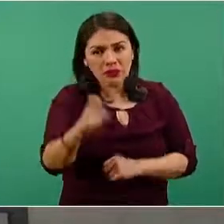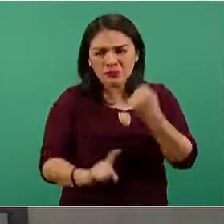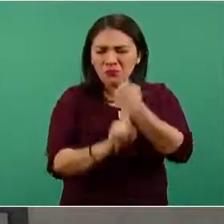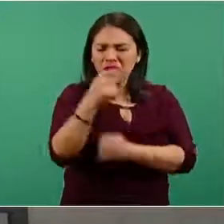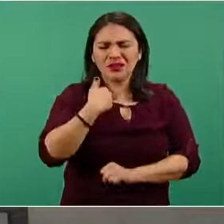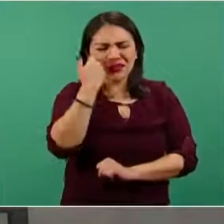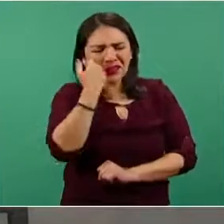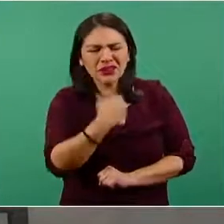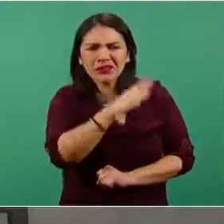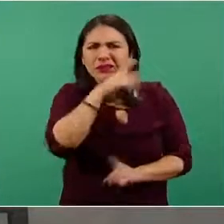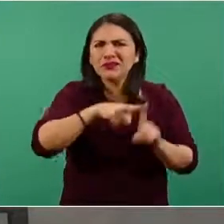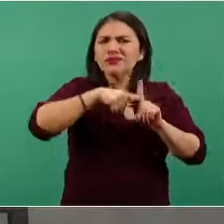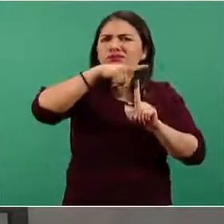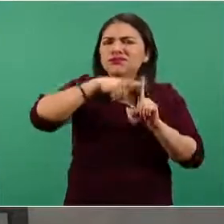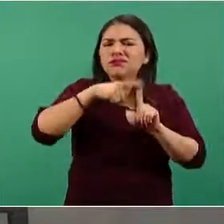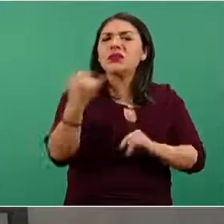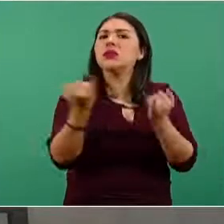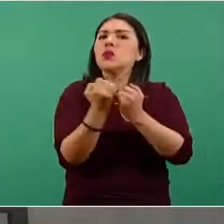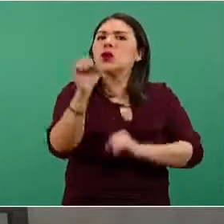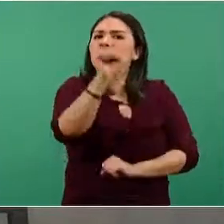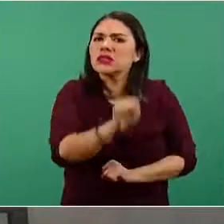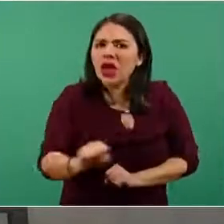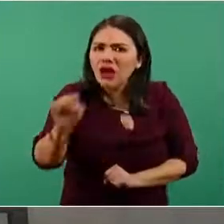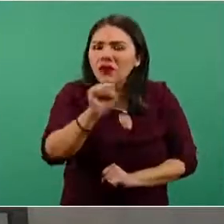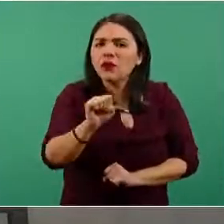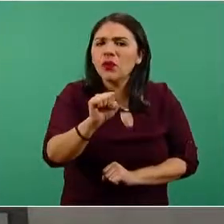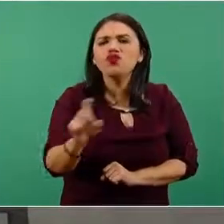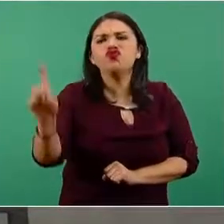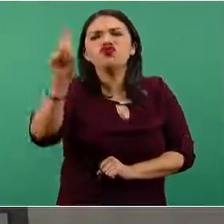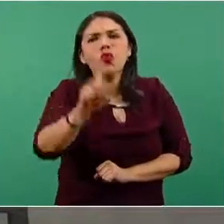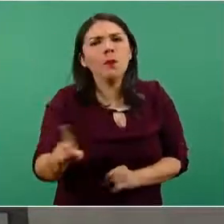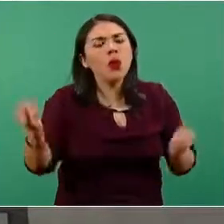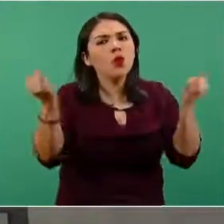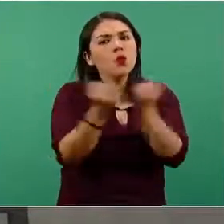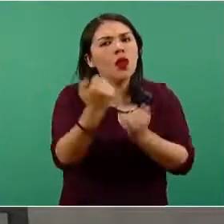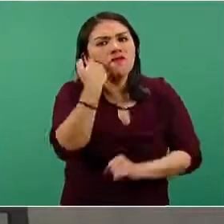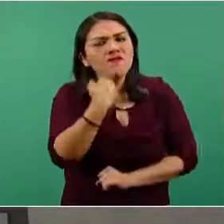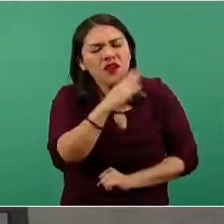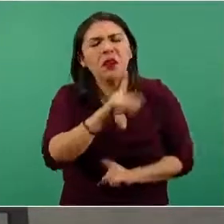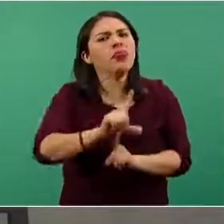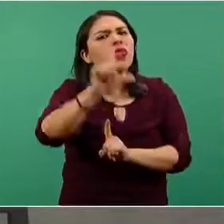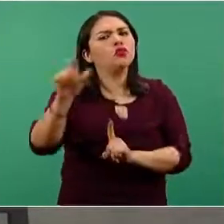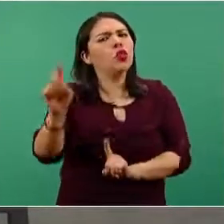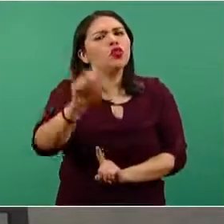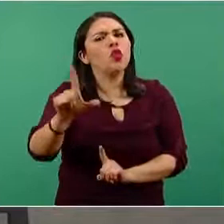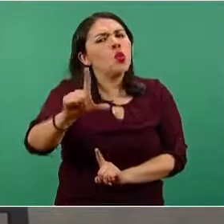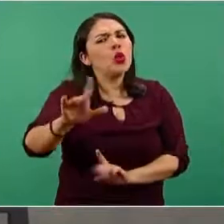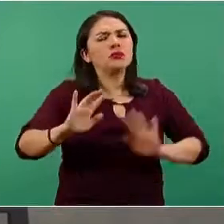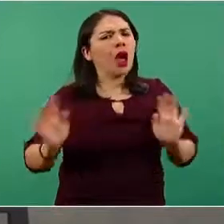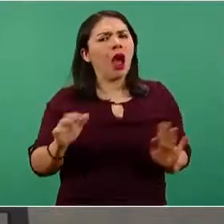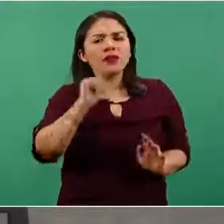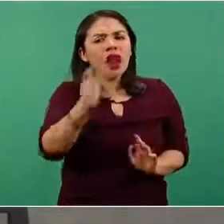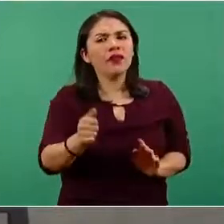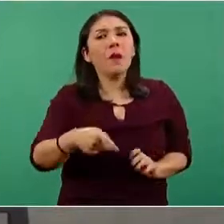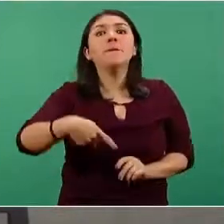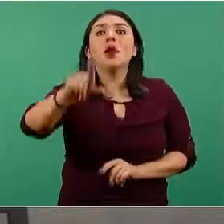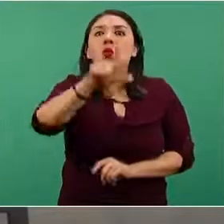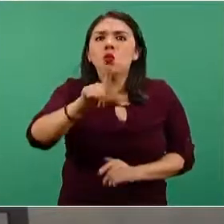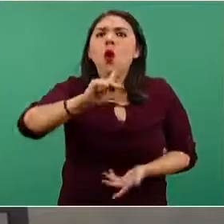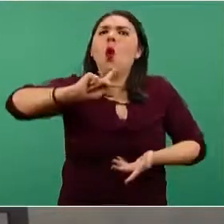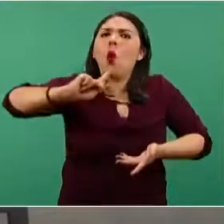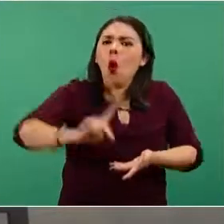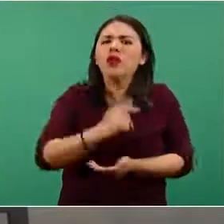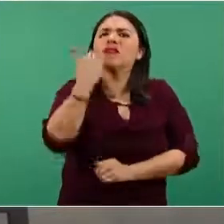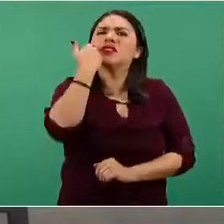tuve fiebre también el sábado y un poco del domingo. Después ya no tuve fiebre, pero el lunes volví a tener